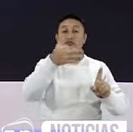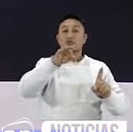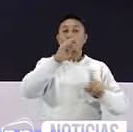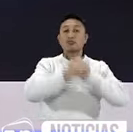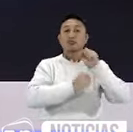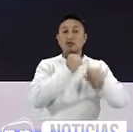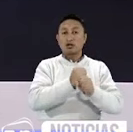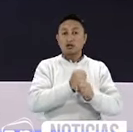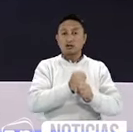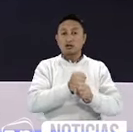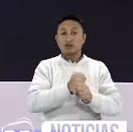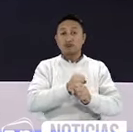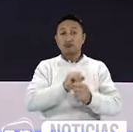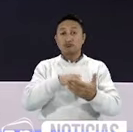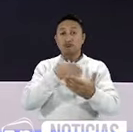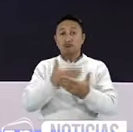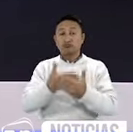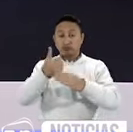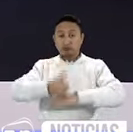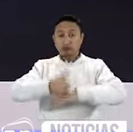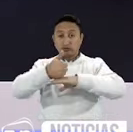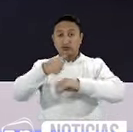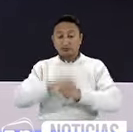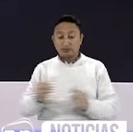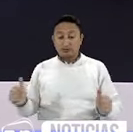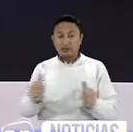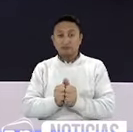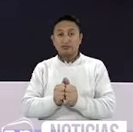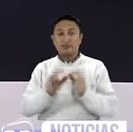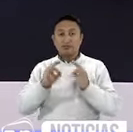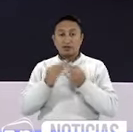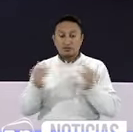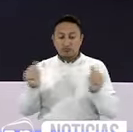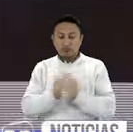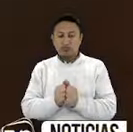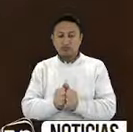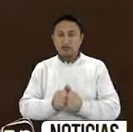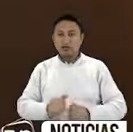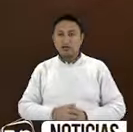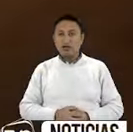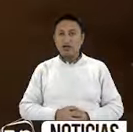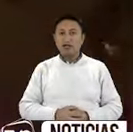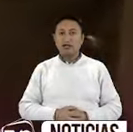de edad llegó a la gobernación de la provincia acompañado de un familiar.